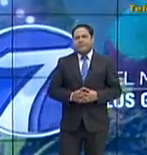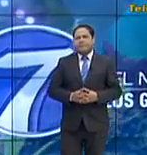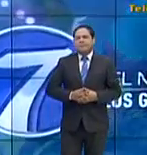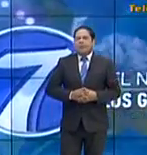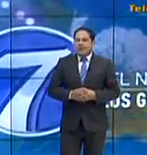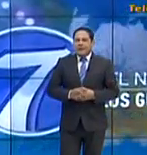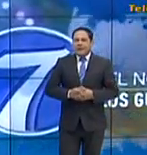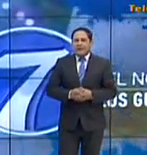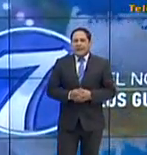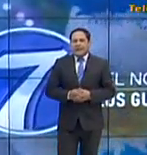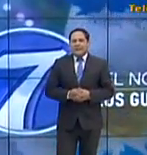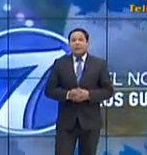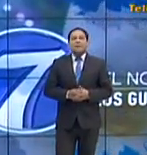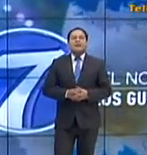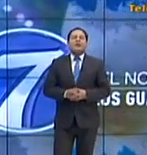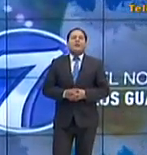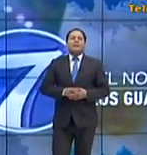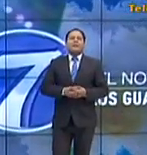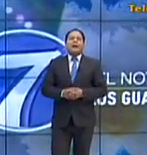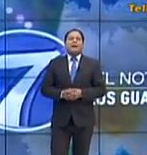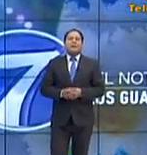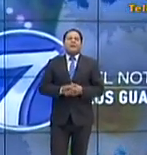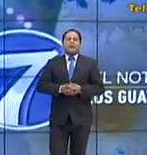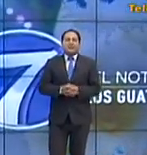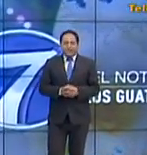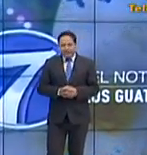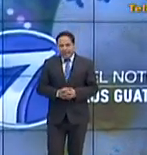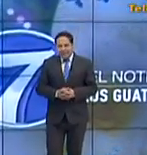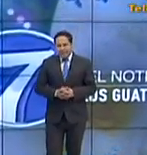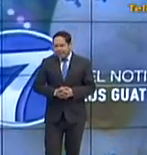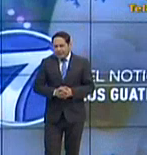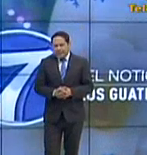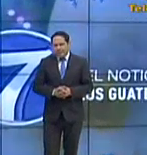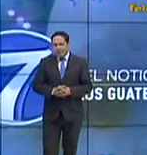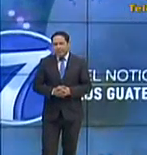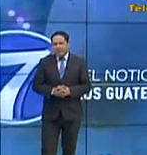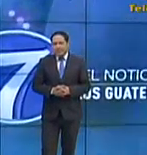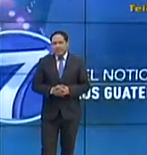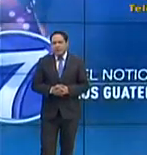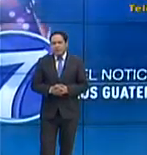inicio, Axel. Definitivamente, son 199 años de libertad,